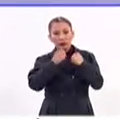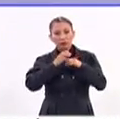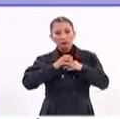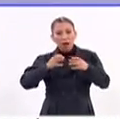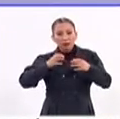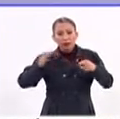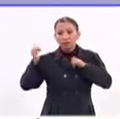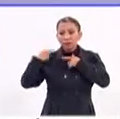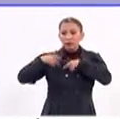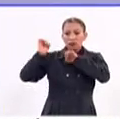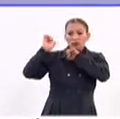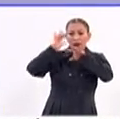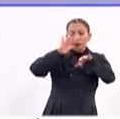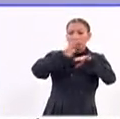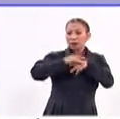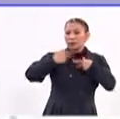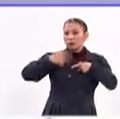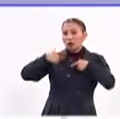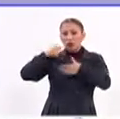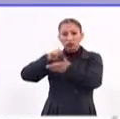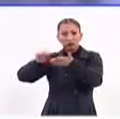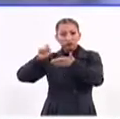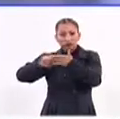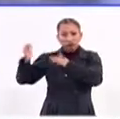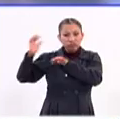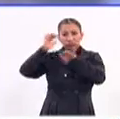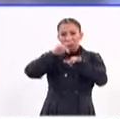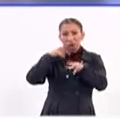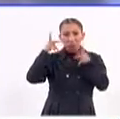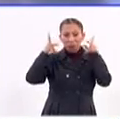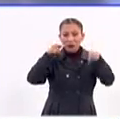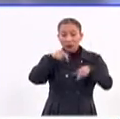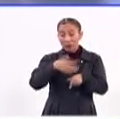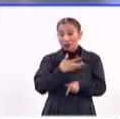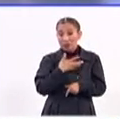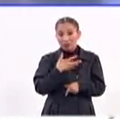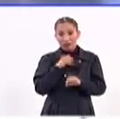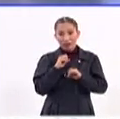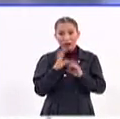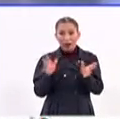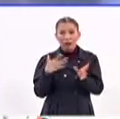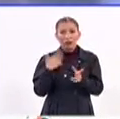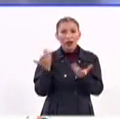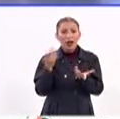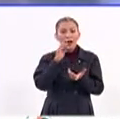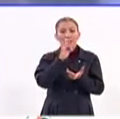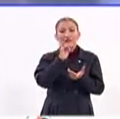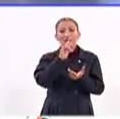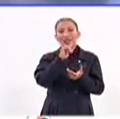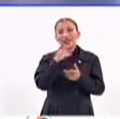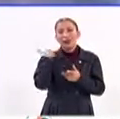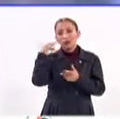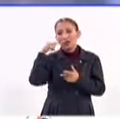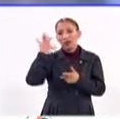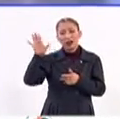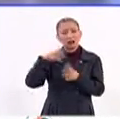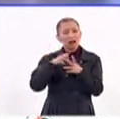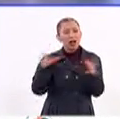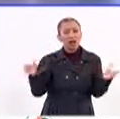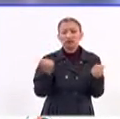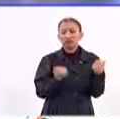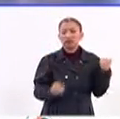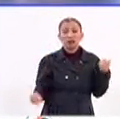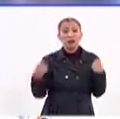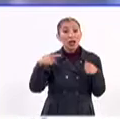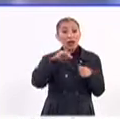más participantes, más escritores. Y de bueno, tenemos por supuesto la FIL, Feria Internacional de Guadalajara, ya con una gran